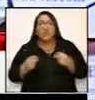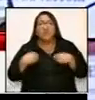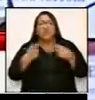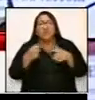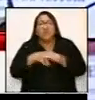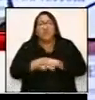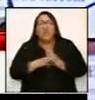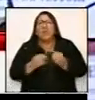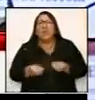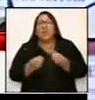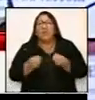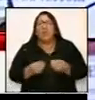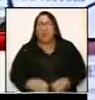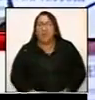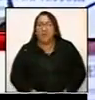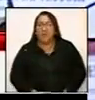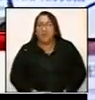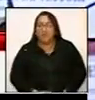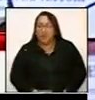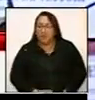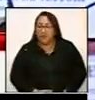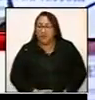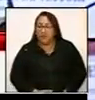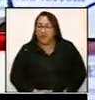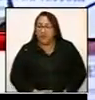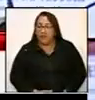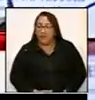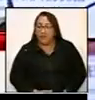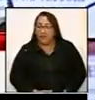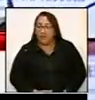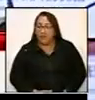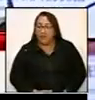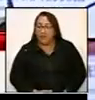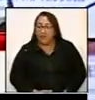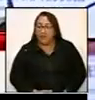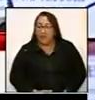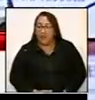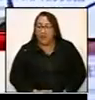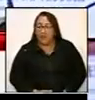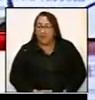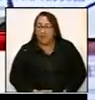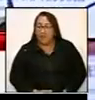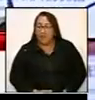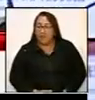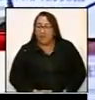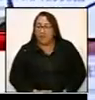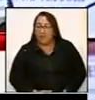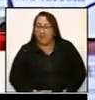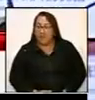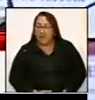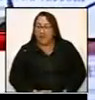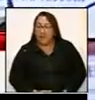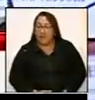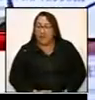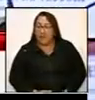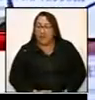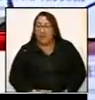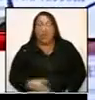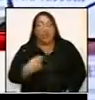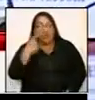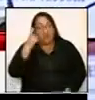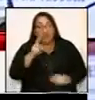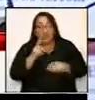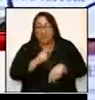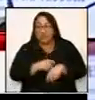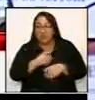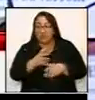que esconder? Nosotros debemos, si bien es cierto, tomar en consideración algunos puntos que fueron tomados en esa